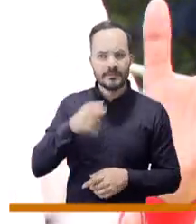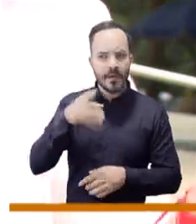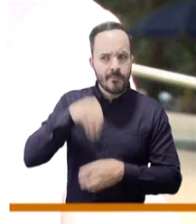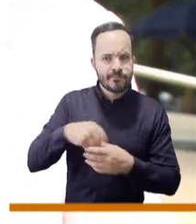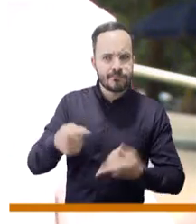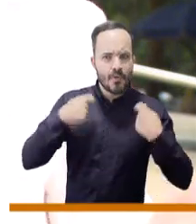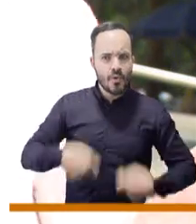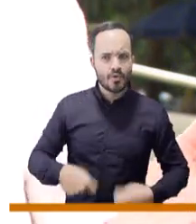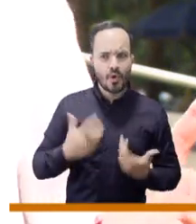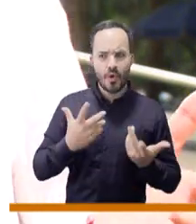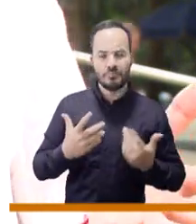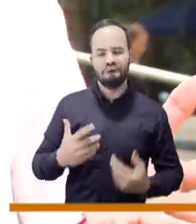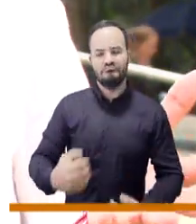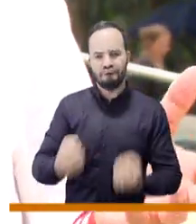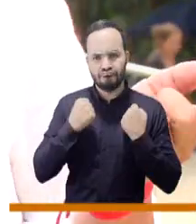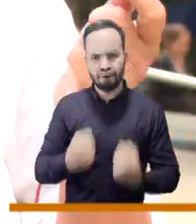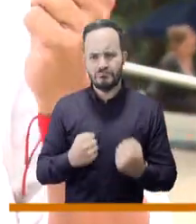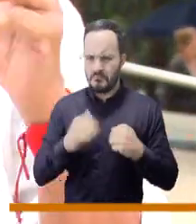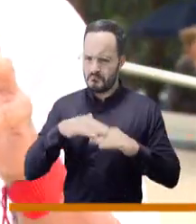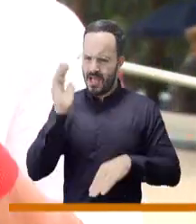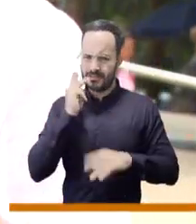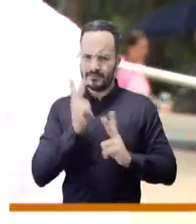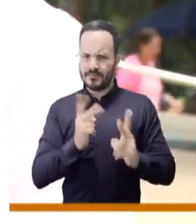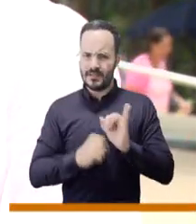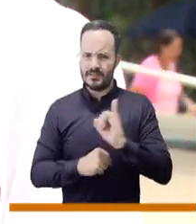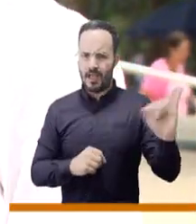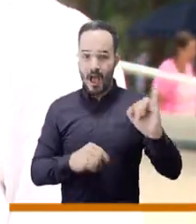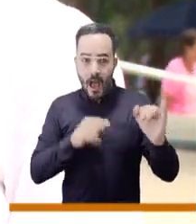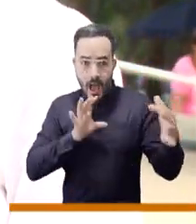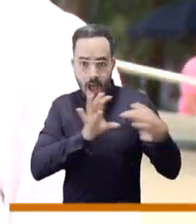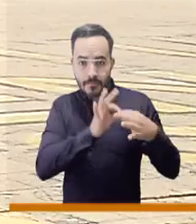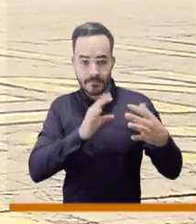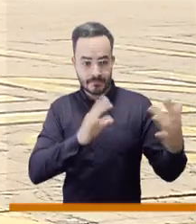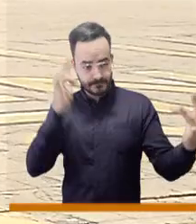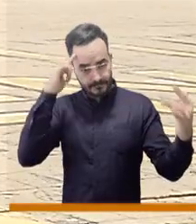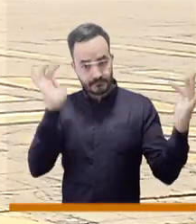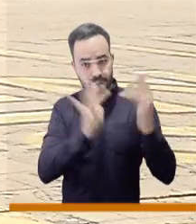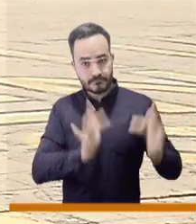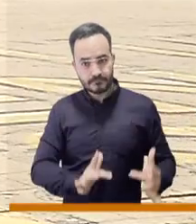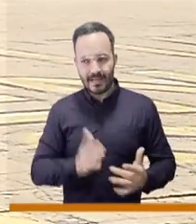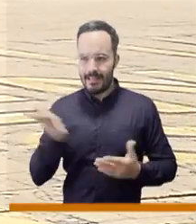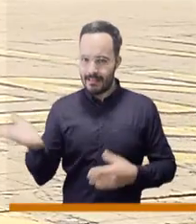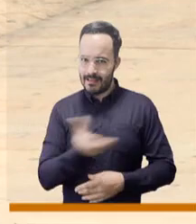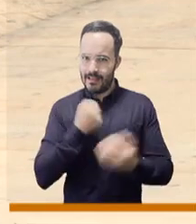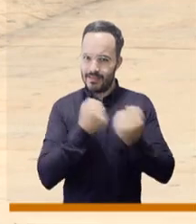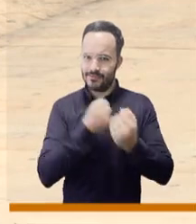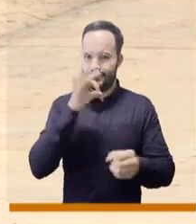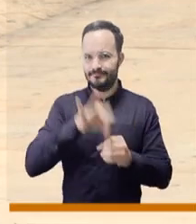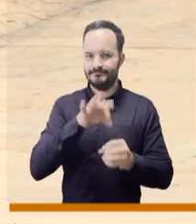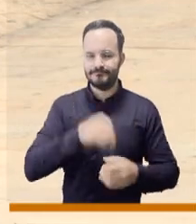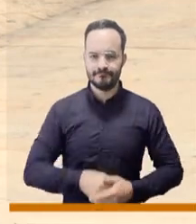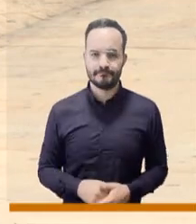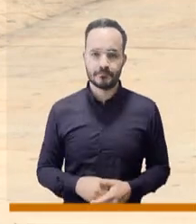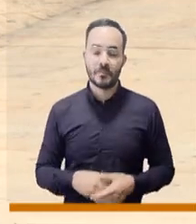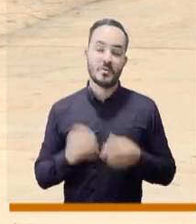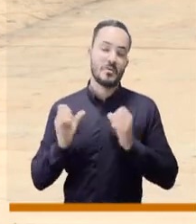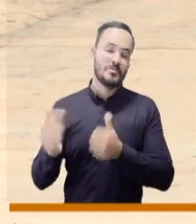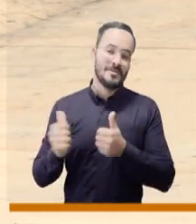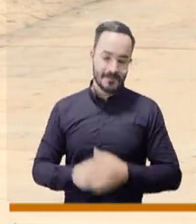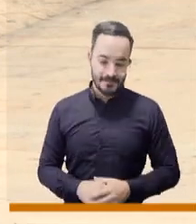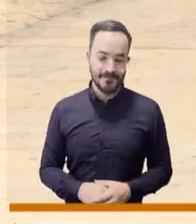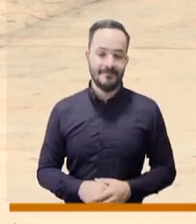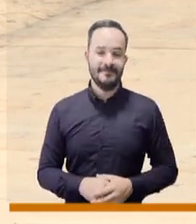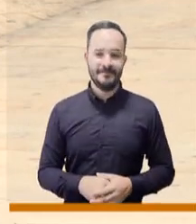y quizás de izquierda, si así se nombran, que encarnen ideas similares a las nuestras. Bueno, muy bien. Pues, concejal, nosotros vamos a